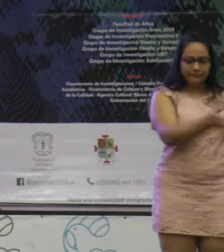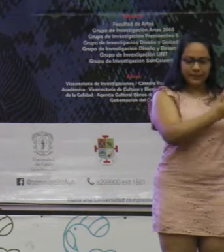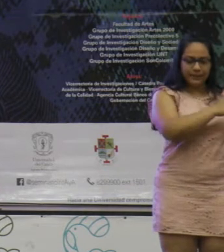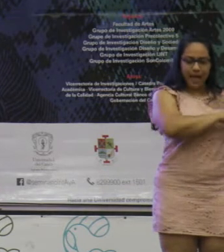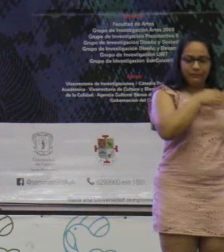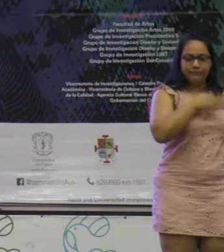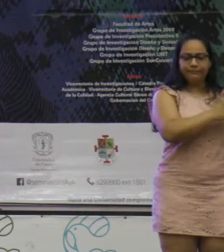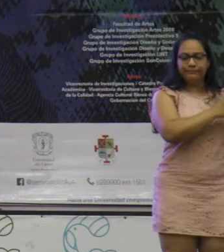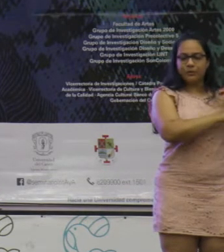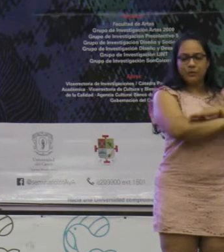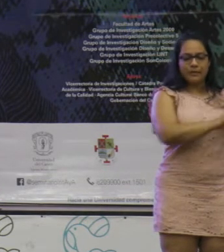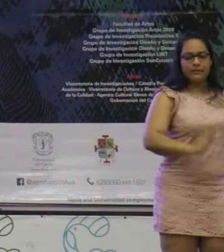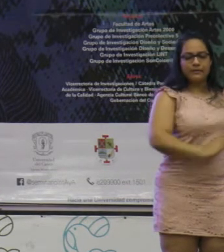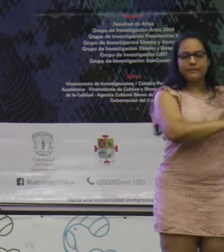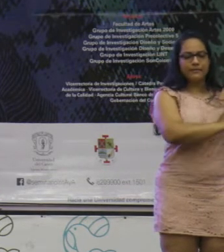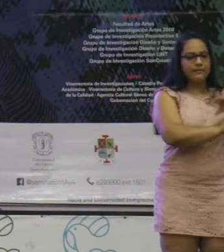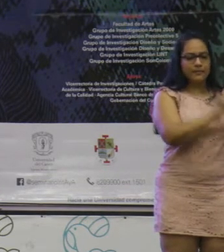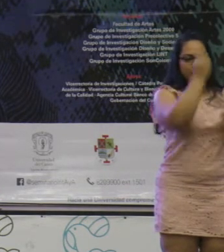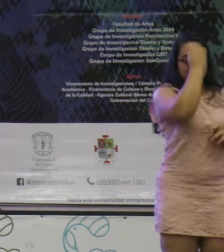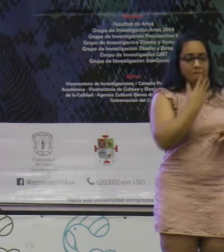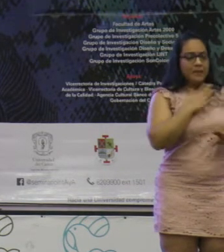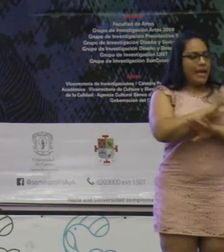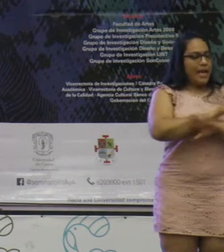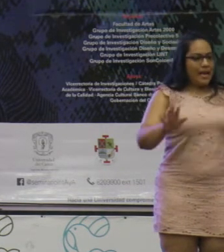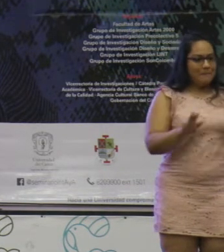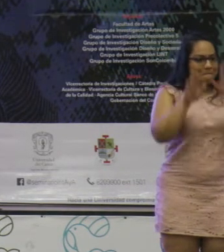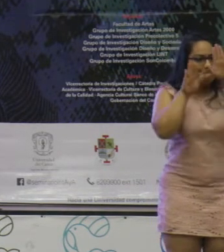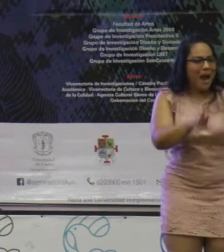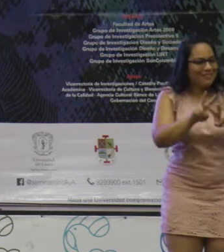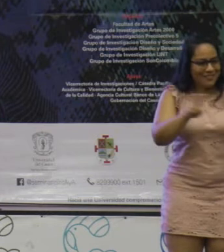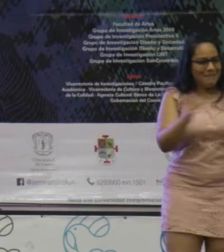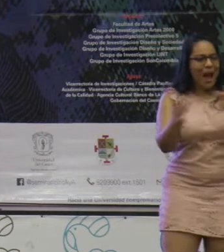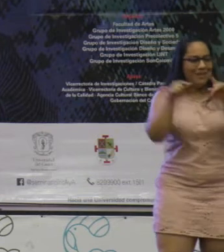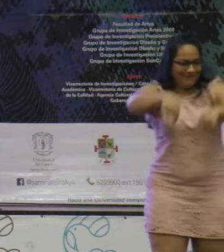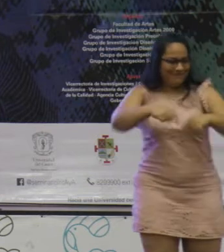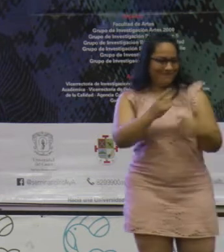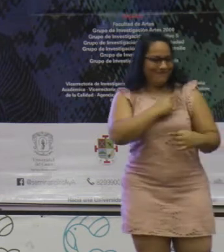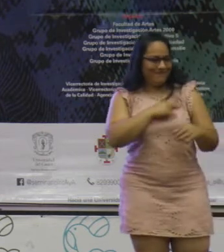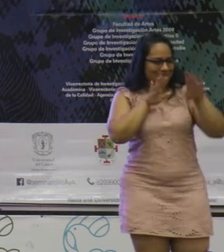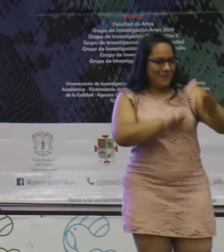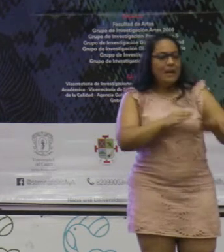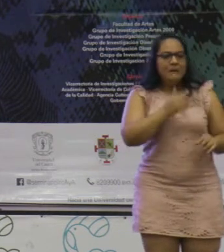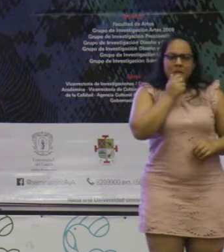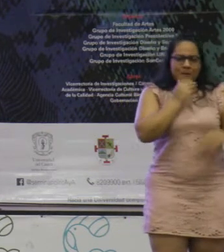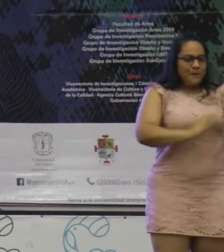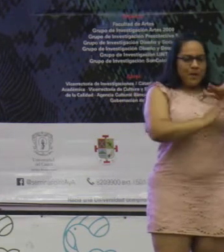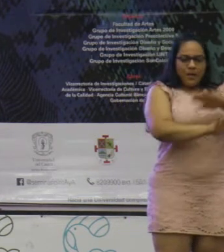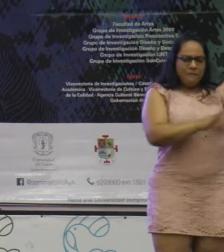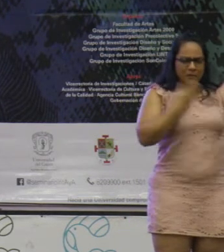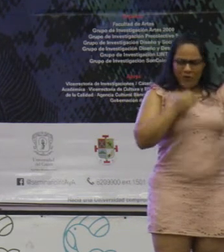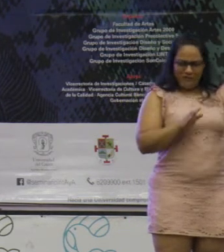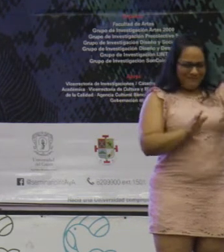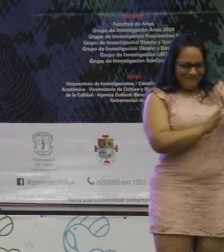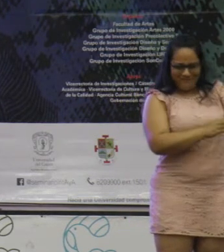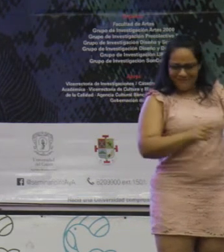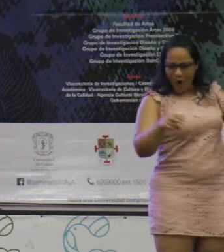paro. Vamos a hacer un paro, muy oportuno decirlo. Vamos a hacer un paro de lo que está ocurriendo y vamos a pensar en otro lado, vámonos por otros lados, pensemos